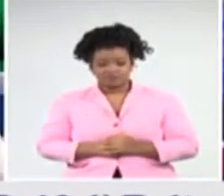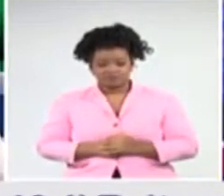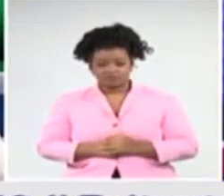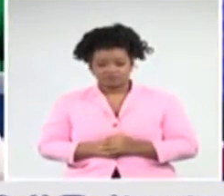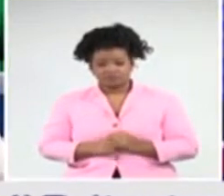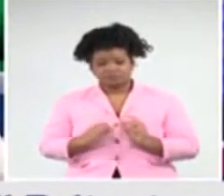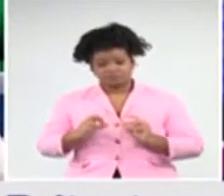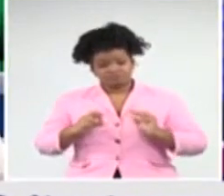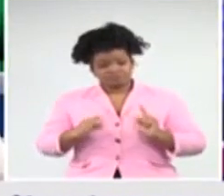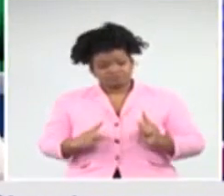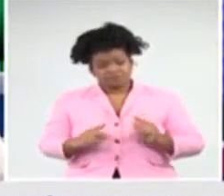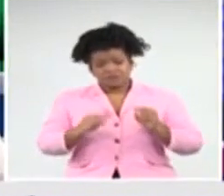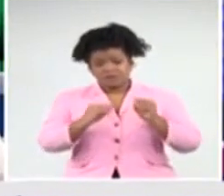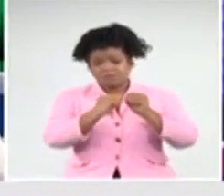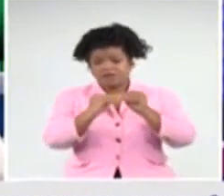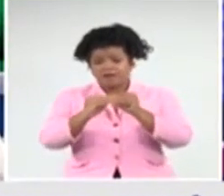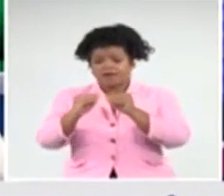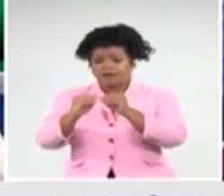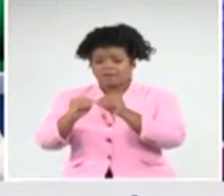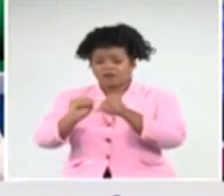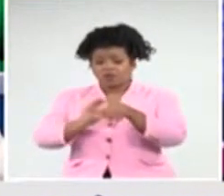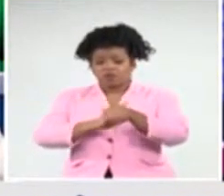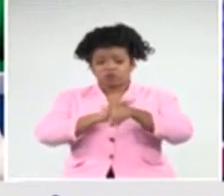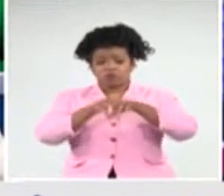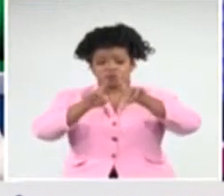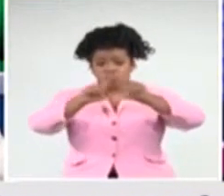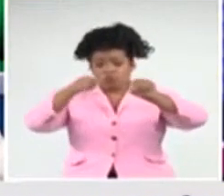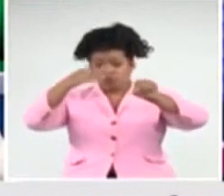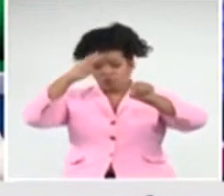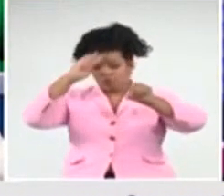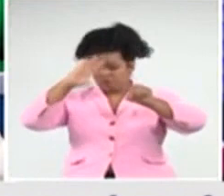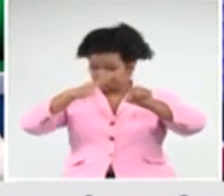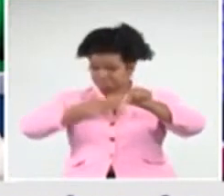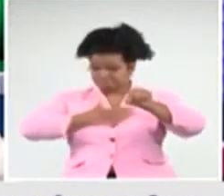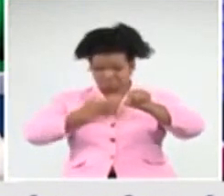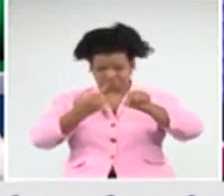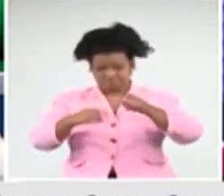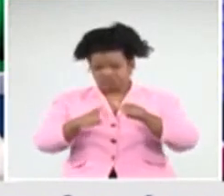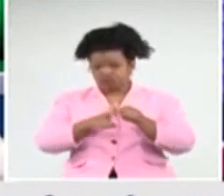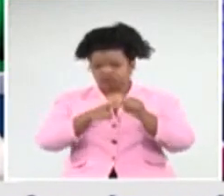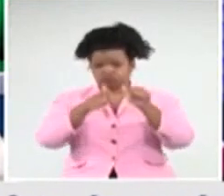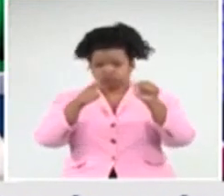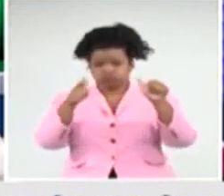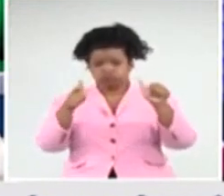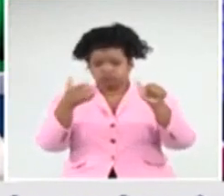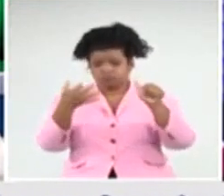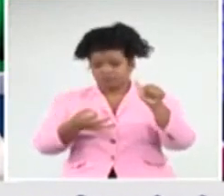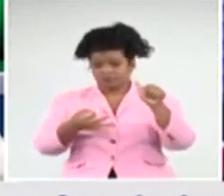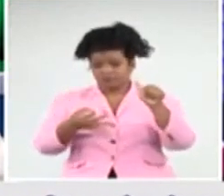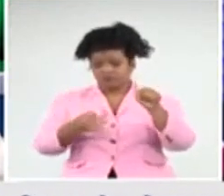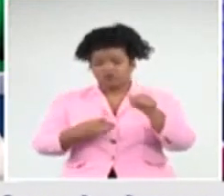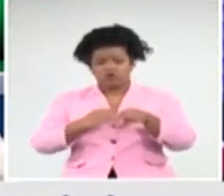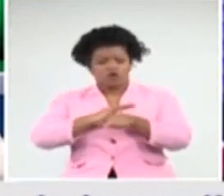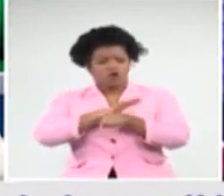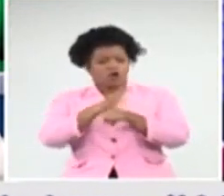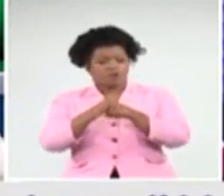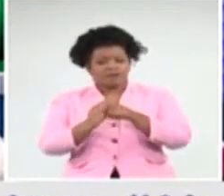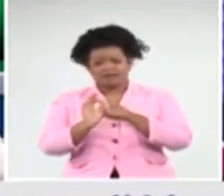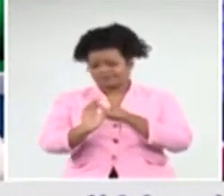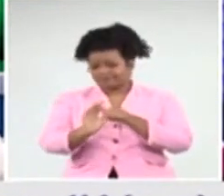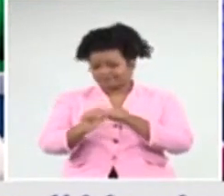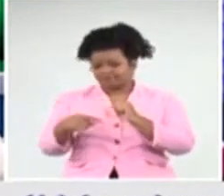la transmisión autóctona es la característica de Cuba. Pudiéramos decir que prácticamente durante toda la pandemia, y de los